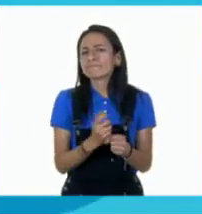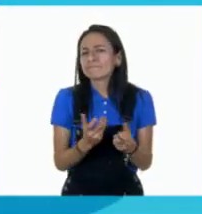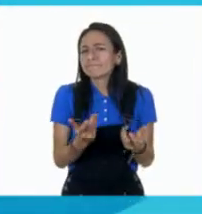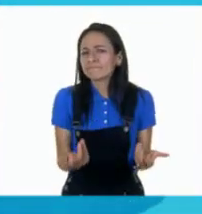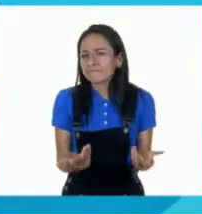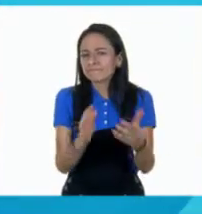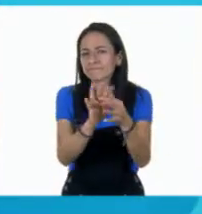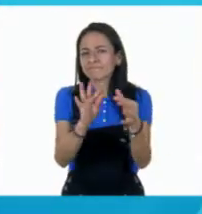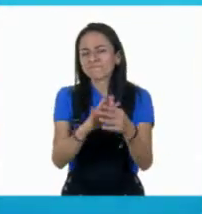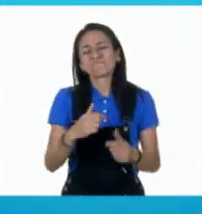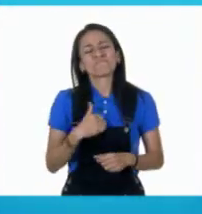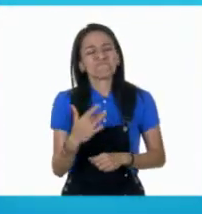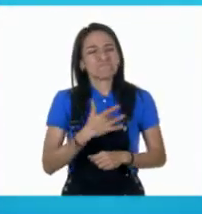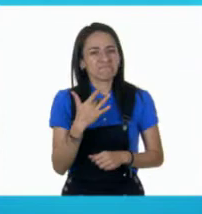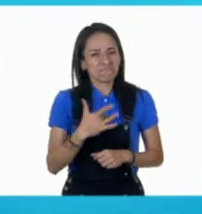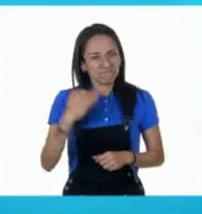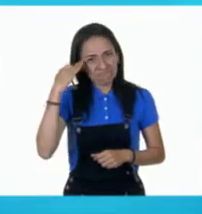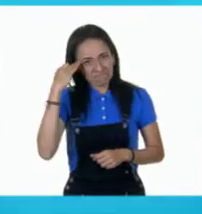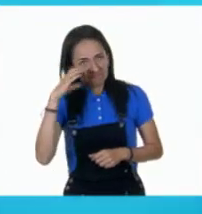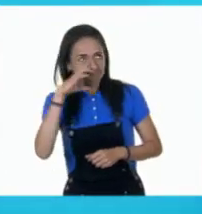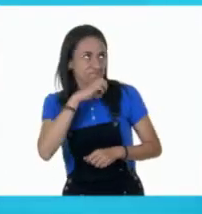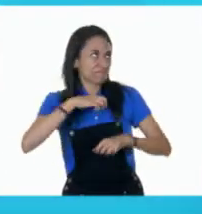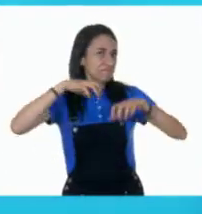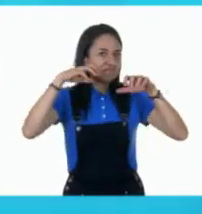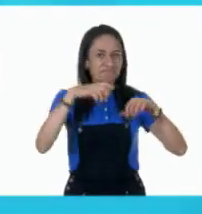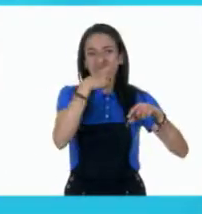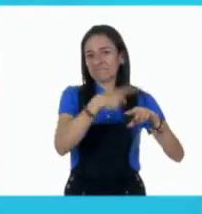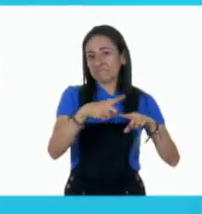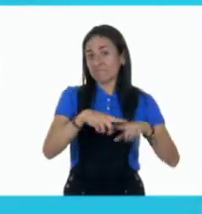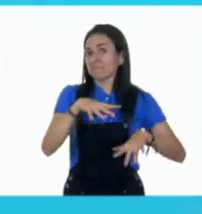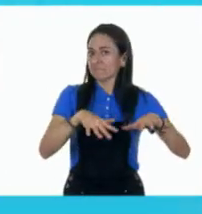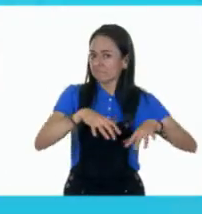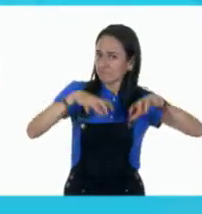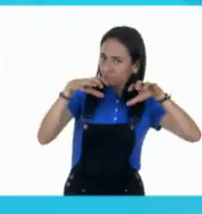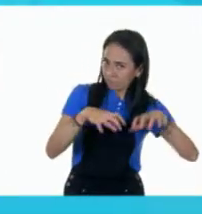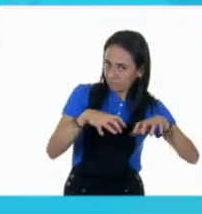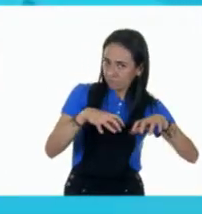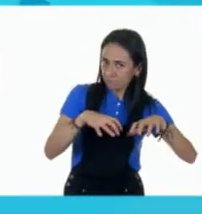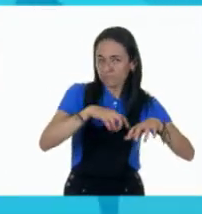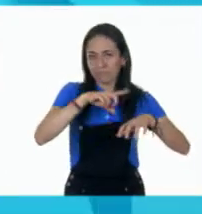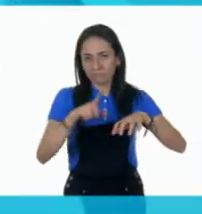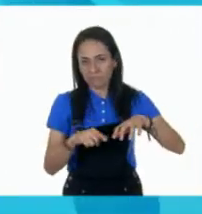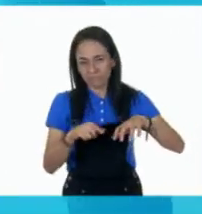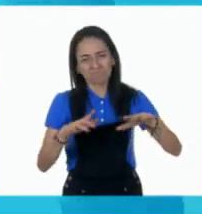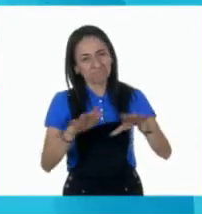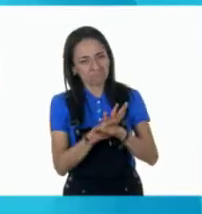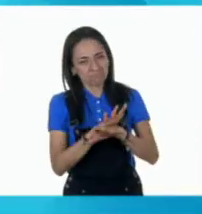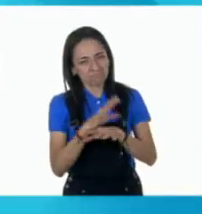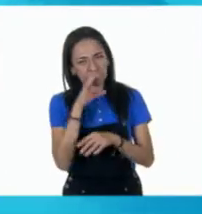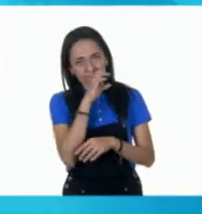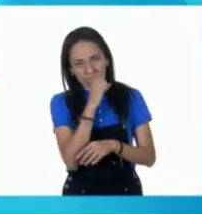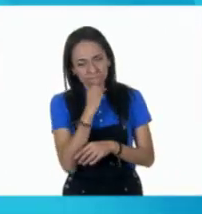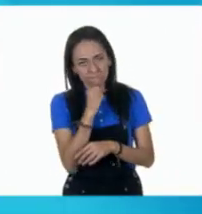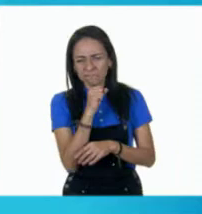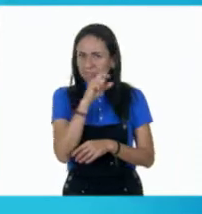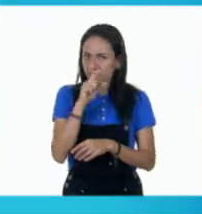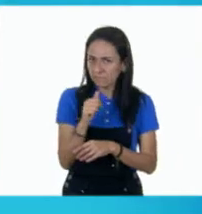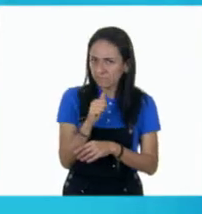hay diferentes climas. A veces llueve, otros días hace mucho calor, pero otros días hace mucho